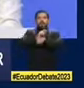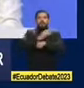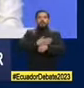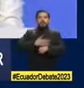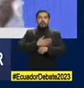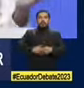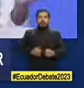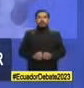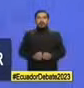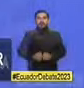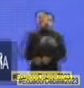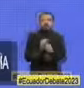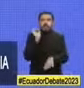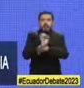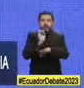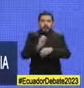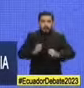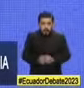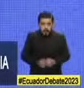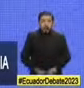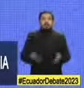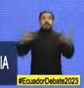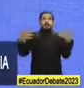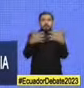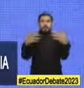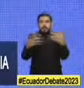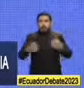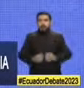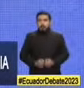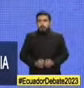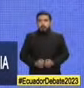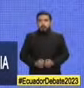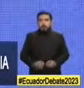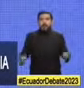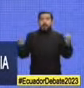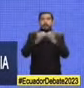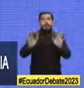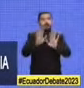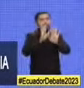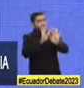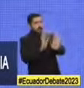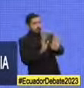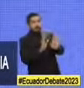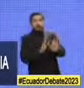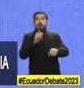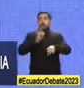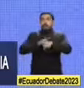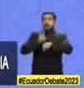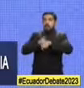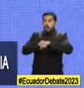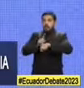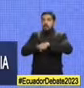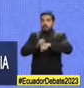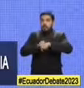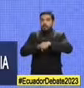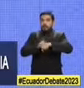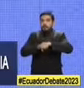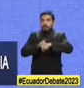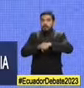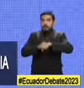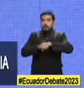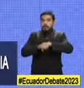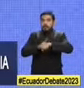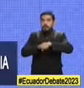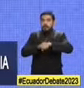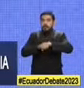Adelante. Solo agradecía. Hablaron de terror y nos llenaron. Permítame continuar. Está corriendo el tiempo, por favor. Planteado. Pero paren el tiempo. Está detenido el